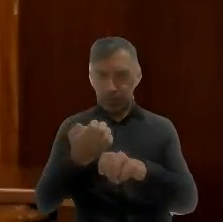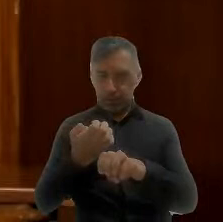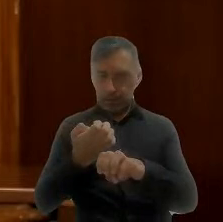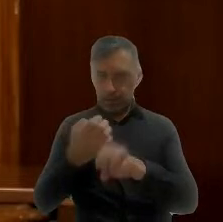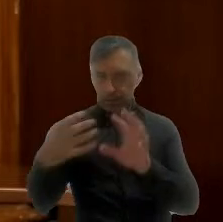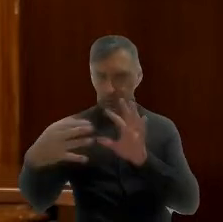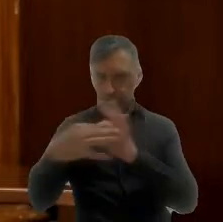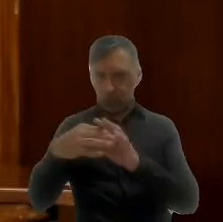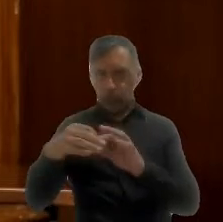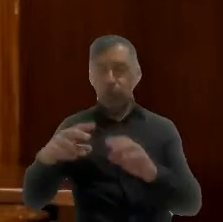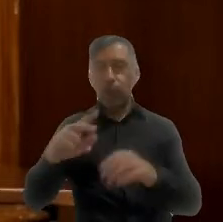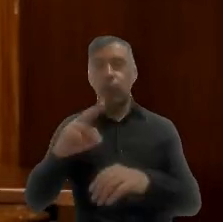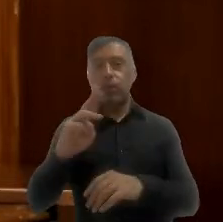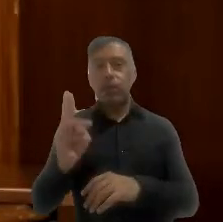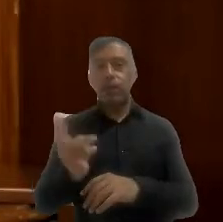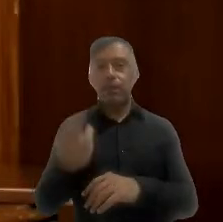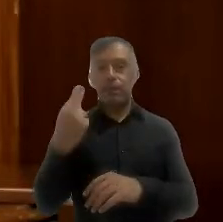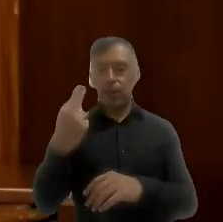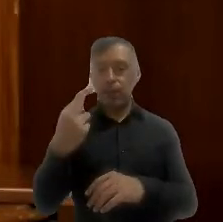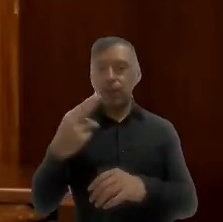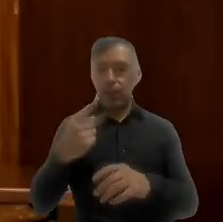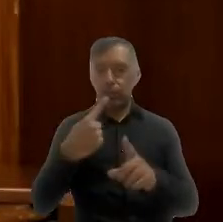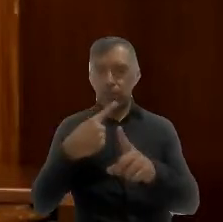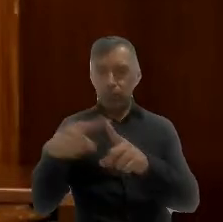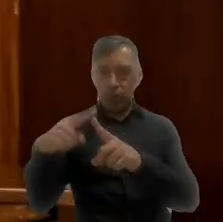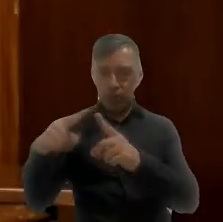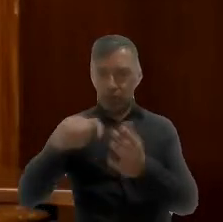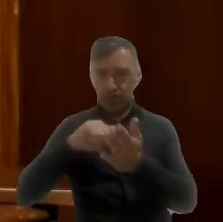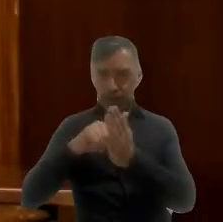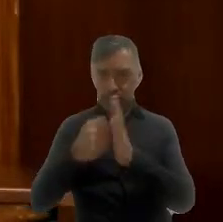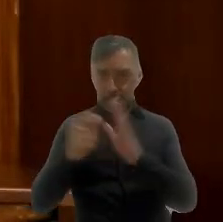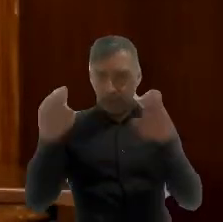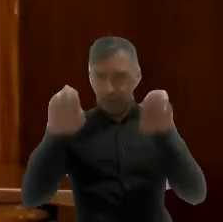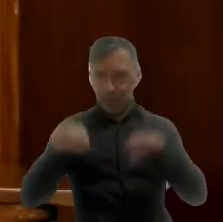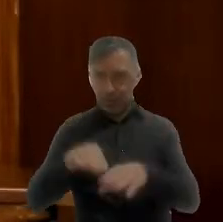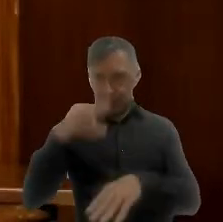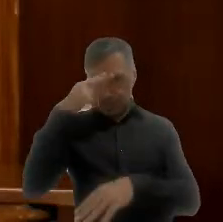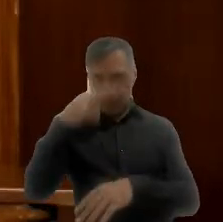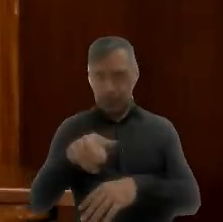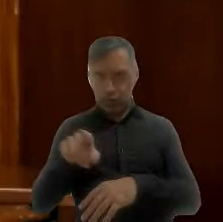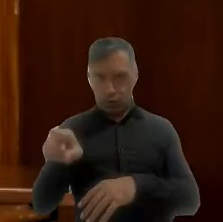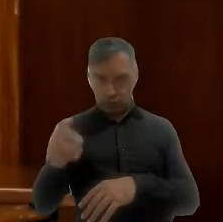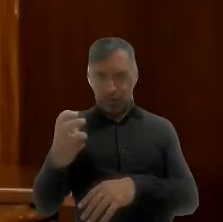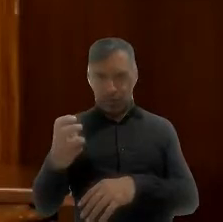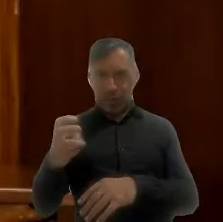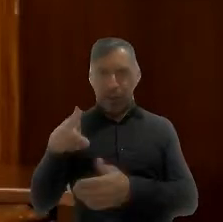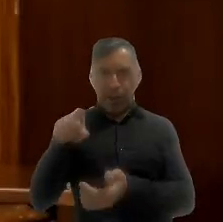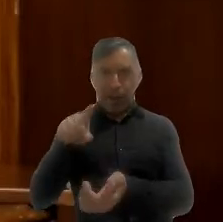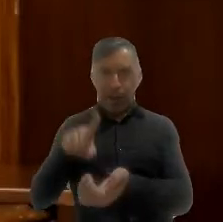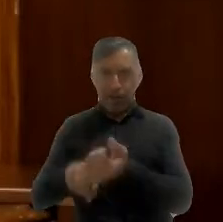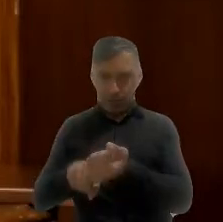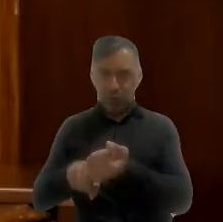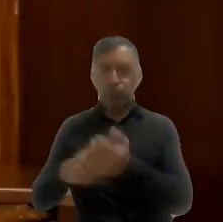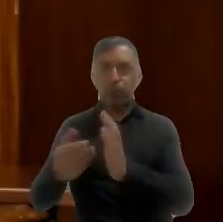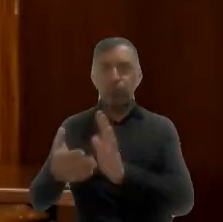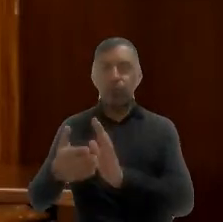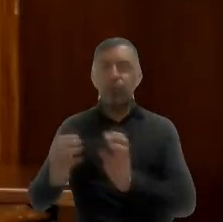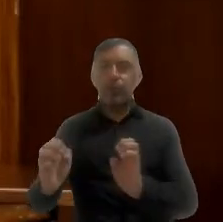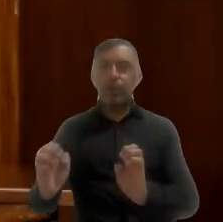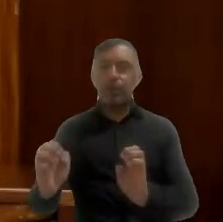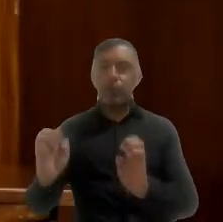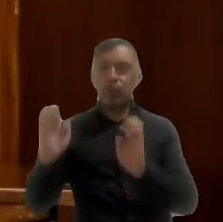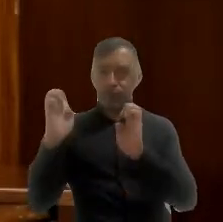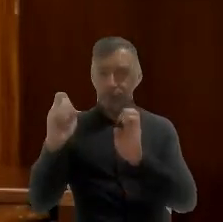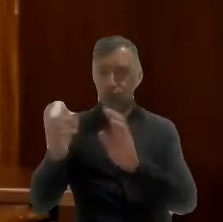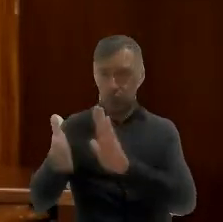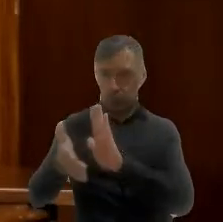denominado Universidad Politécnica del Valle de México, en los cuales se encuentra construido y en funciones el plantel